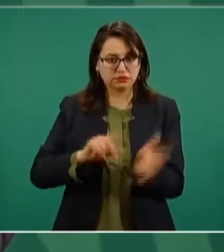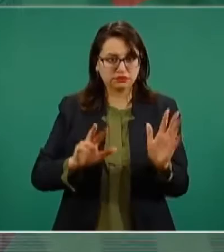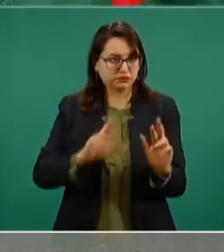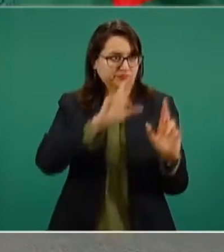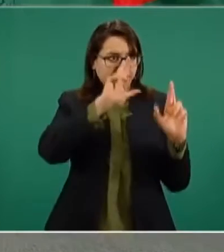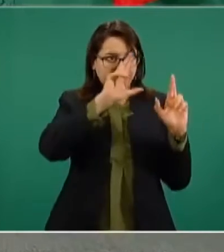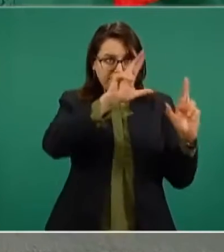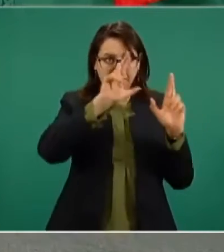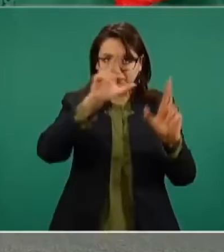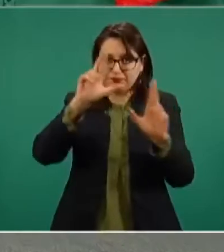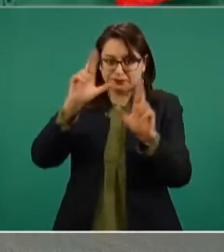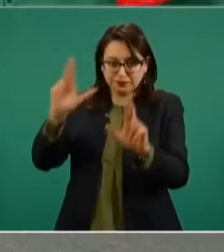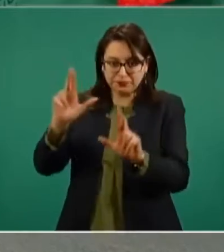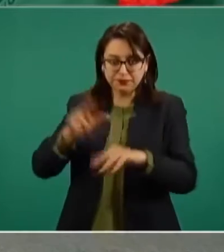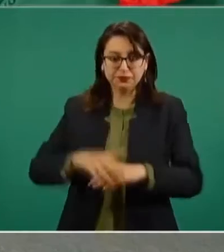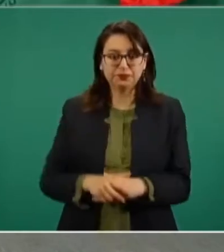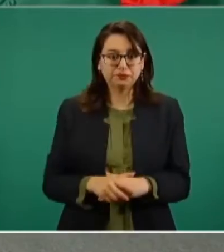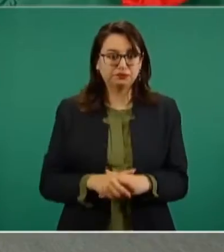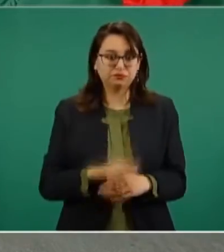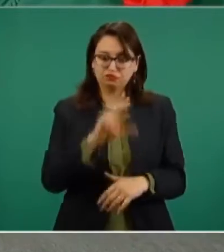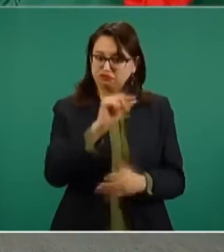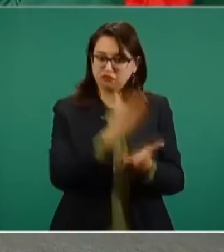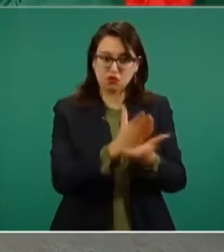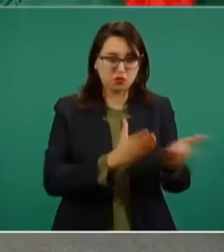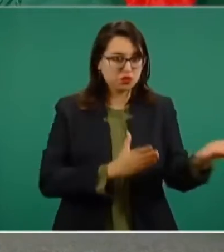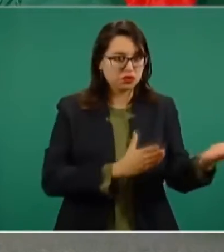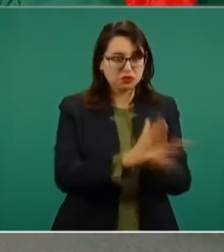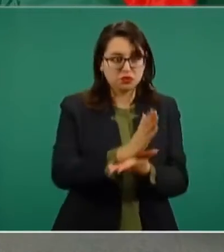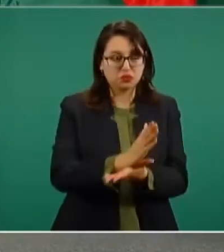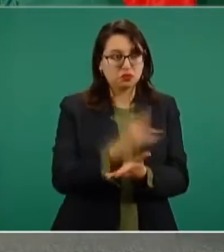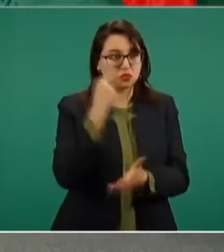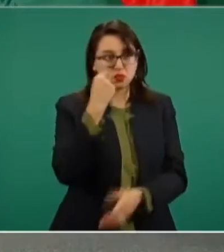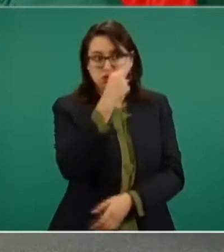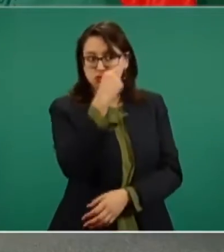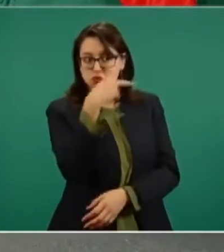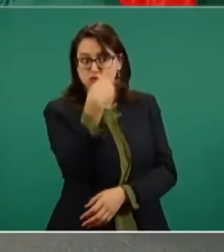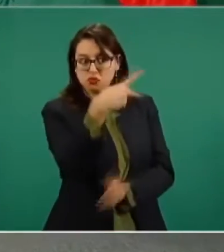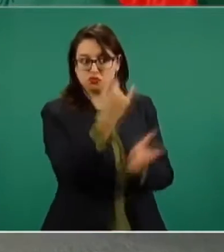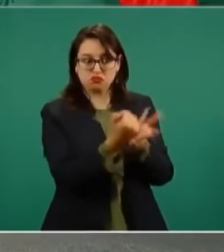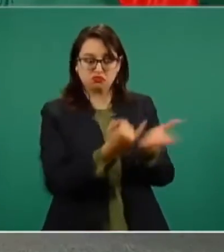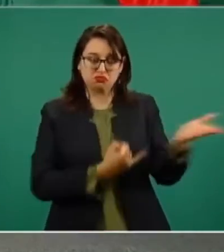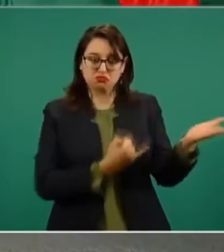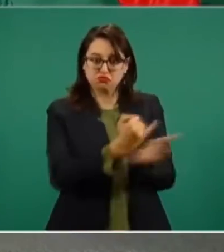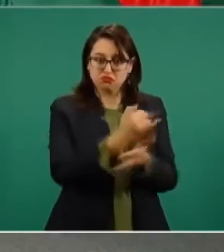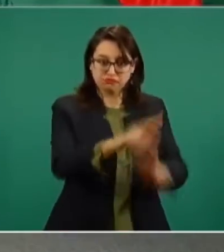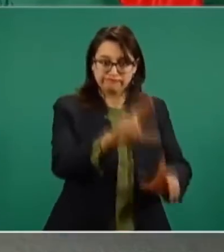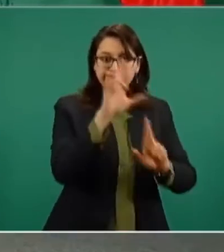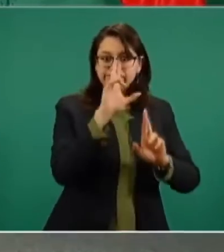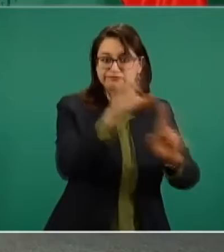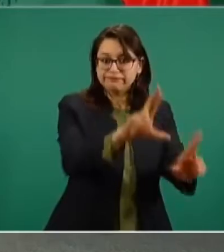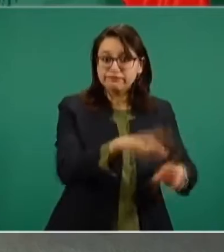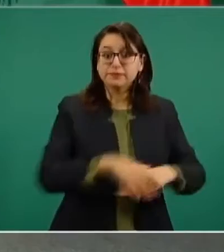exterior, la no intervención, la autodeterminación de los pueblos.